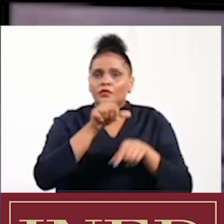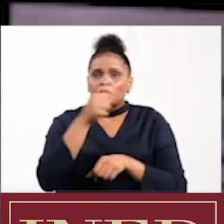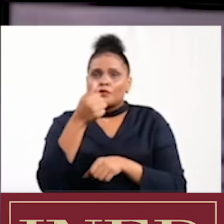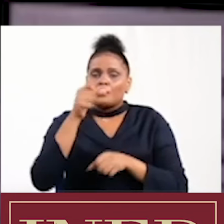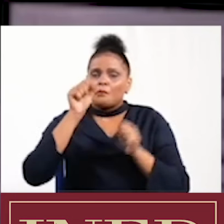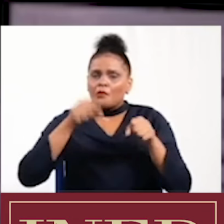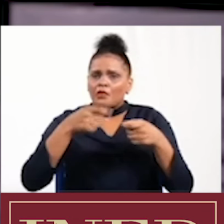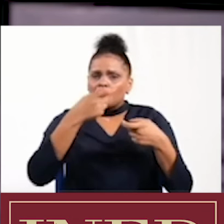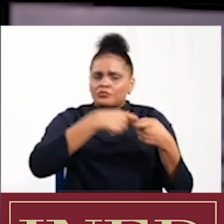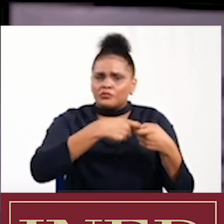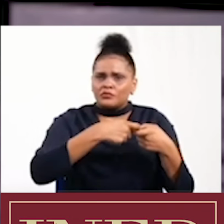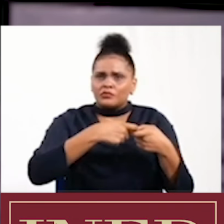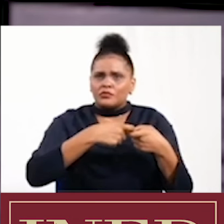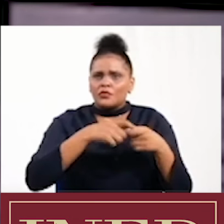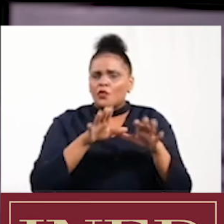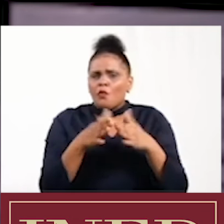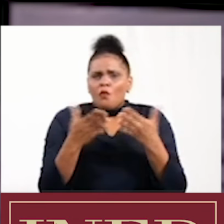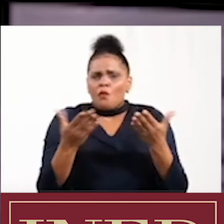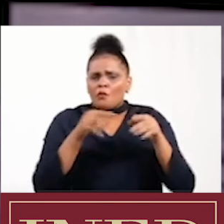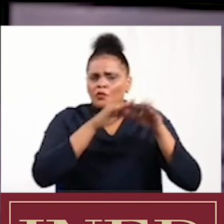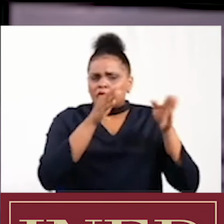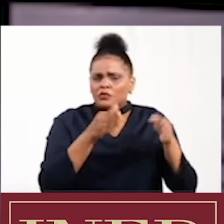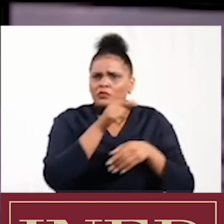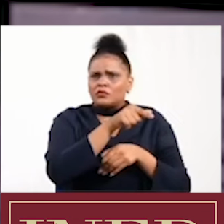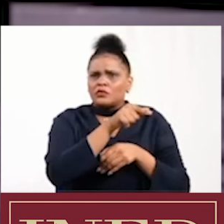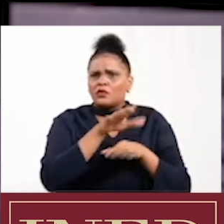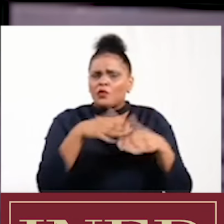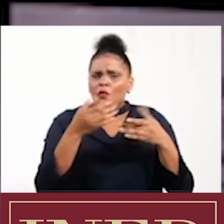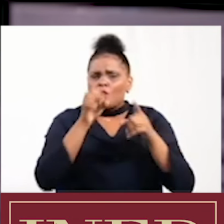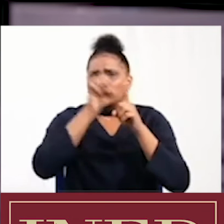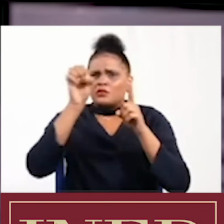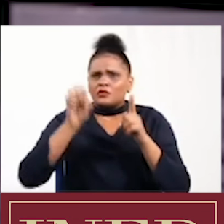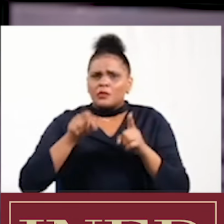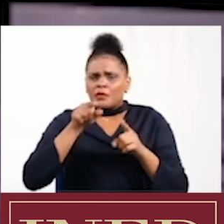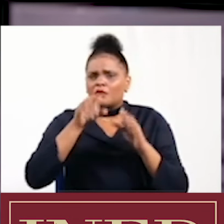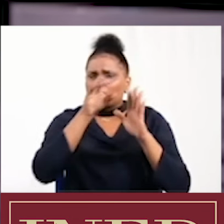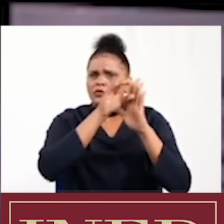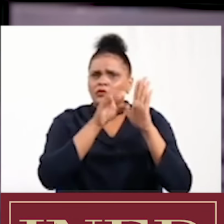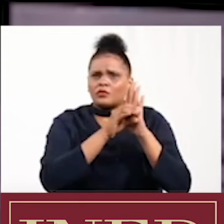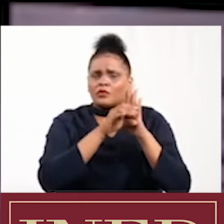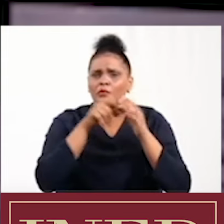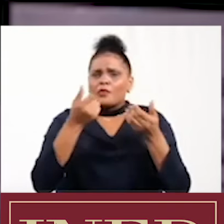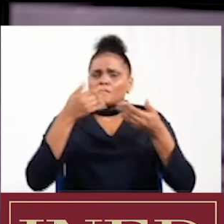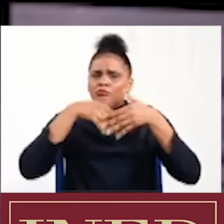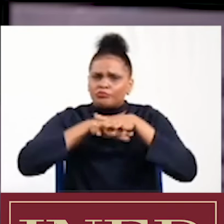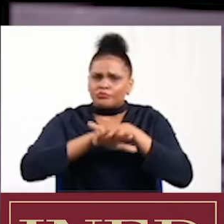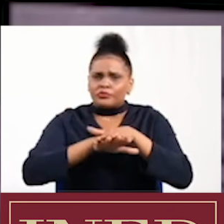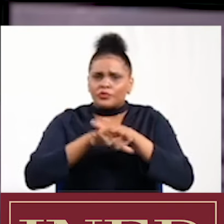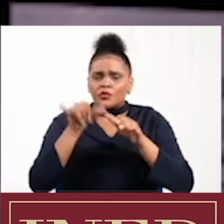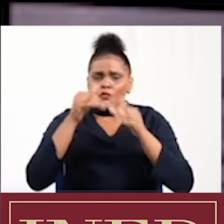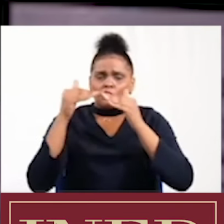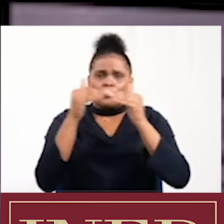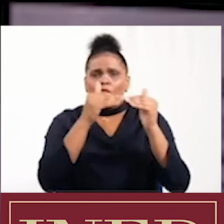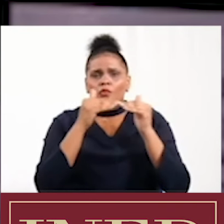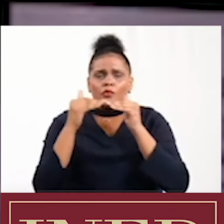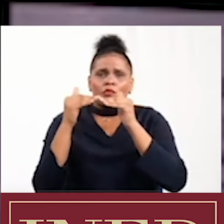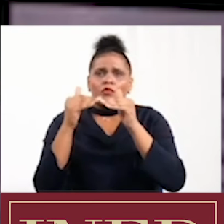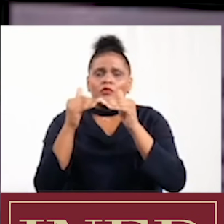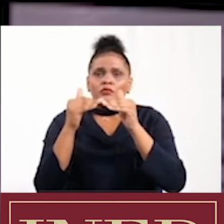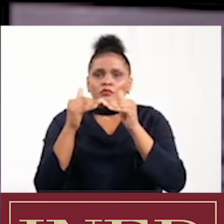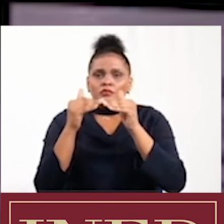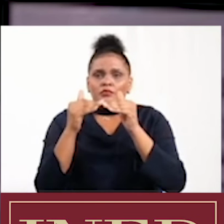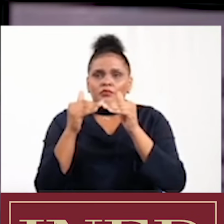ha puesto sobre la mesa como en nuestro sistema está construido sobre profundas desigualdades y una